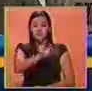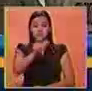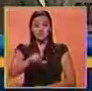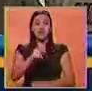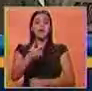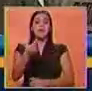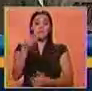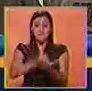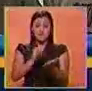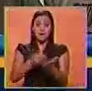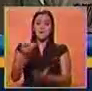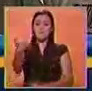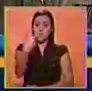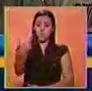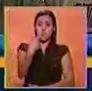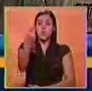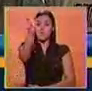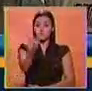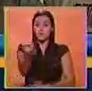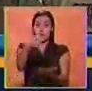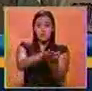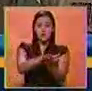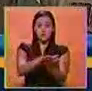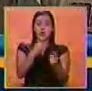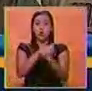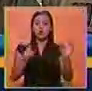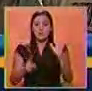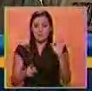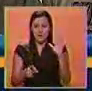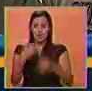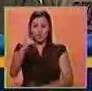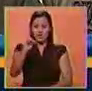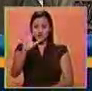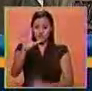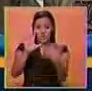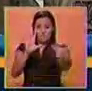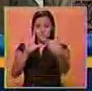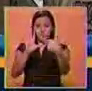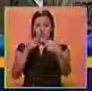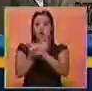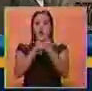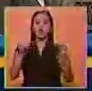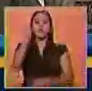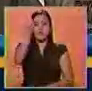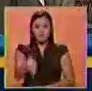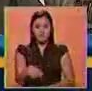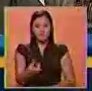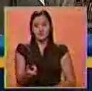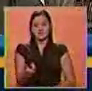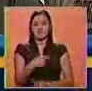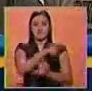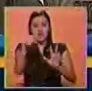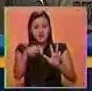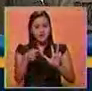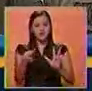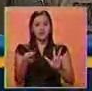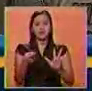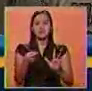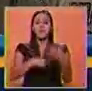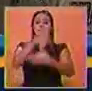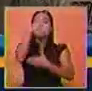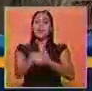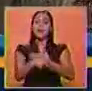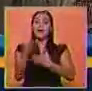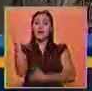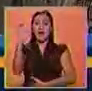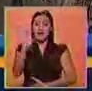tiroteados. Uno muerto, uno que está tiroteado a la altura de la mano derecha y otro en la misma mano de la línea Nuevo Horizonte. Entonces ya de verdad ese plan de Caracas Segura, eso no